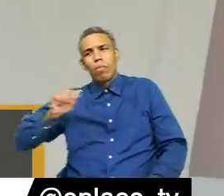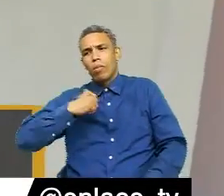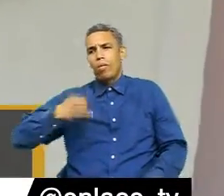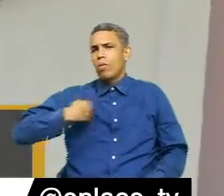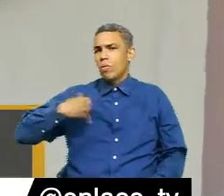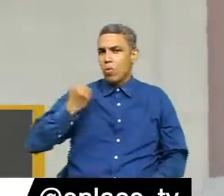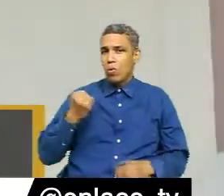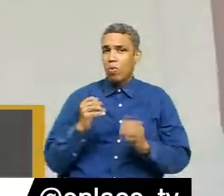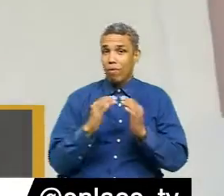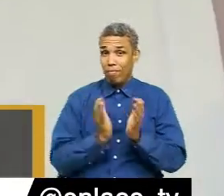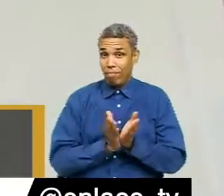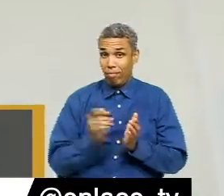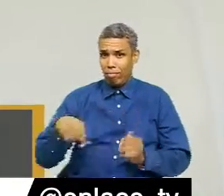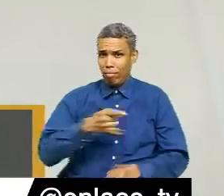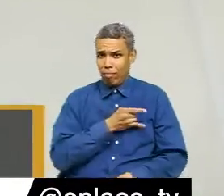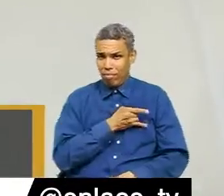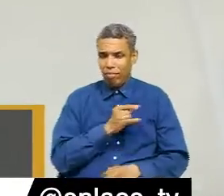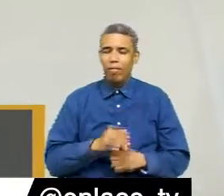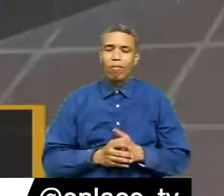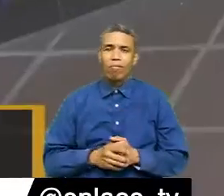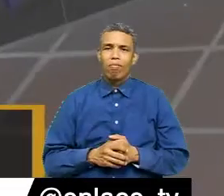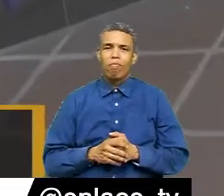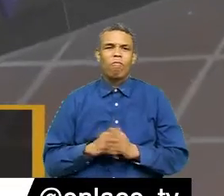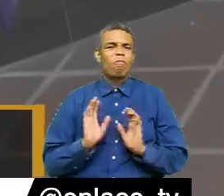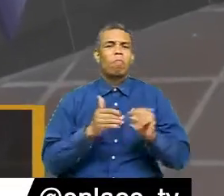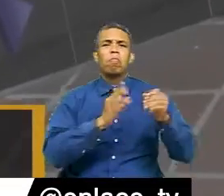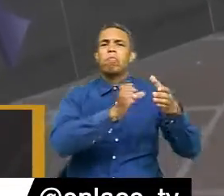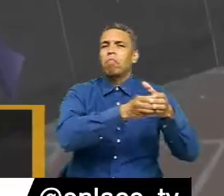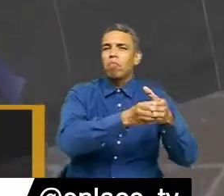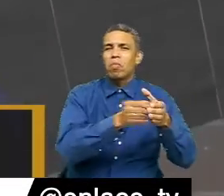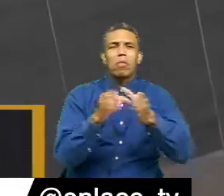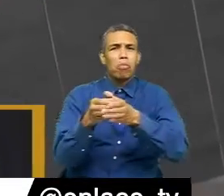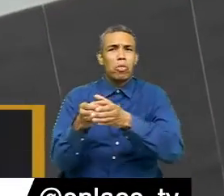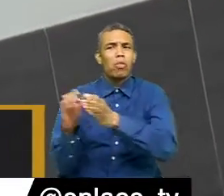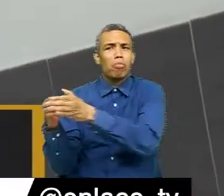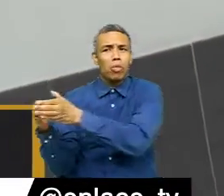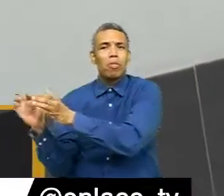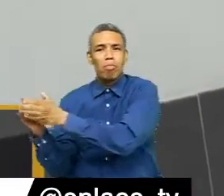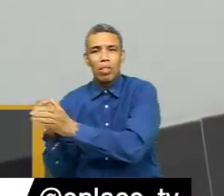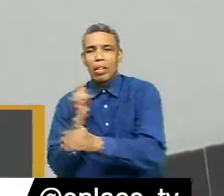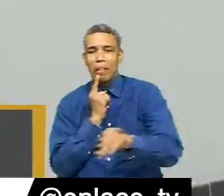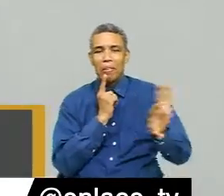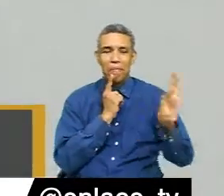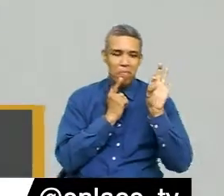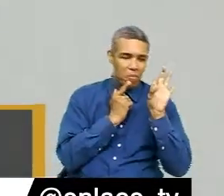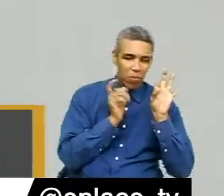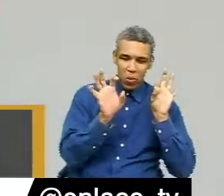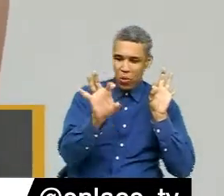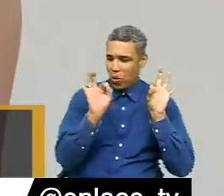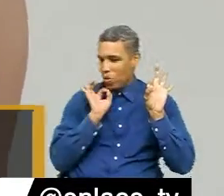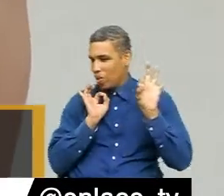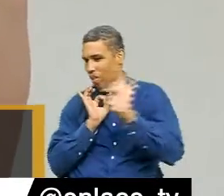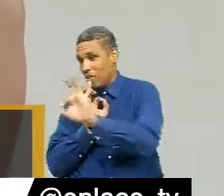da la oportunidad a las chicas de los diferentes programas de dar a conocer esa habilidad que tienen,